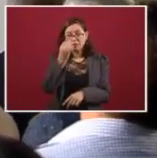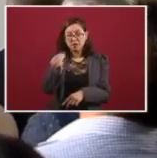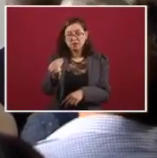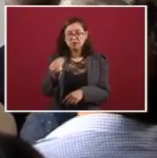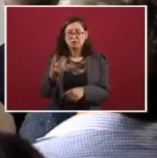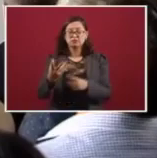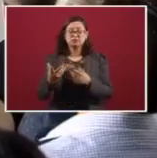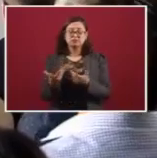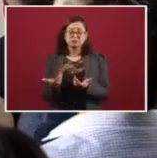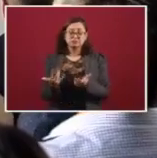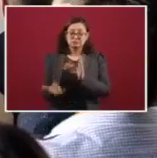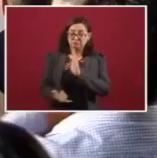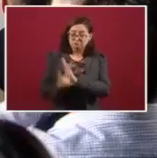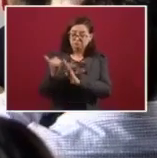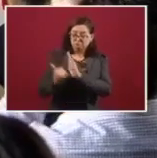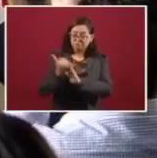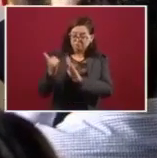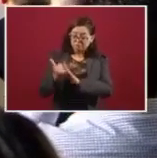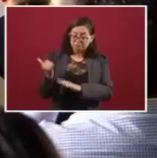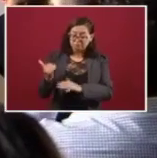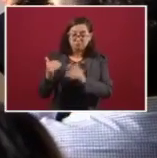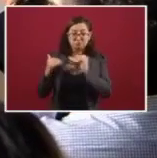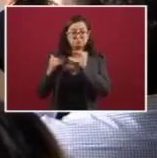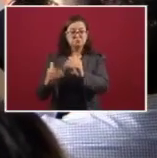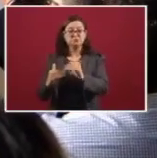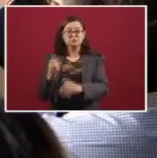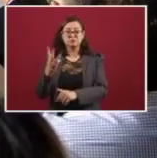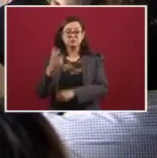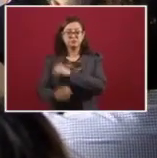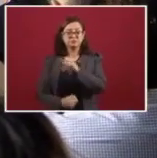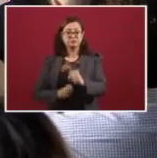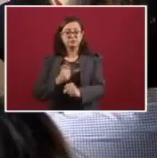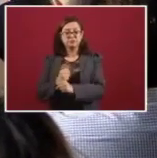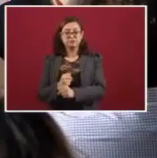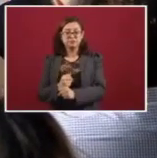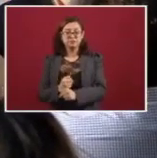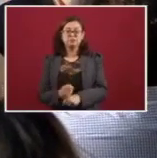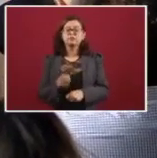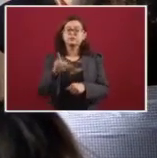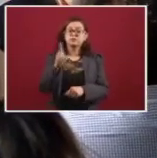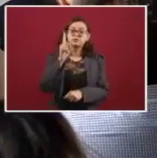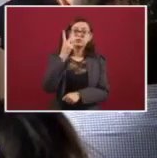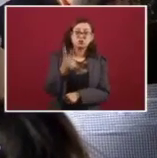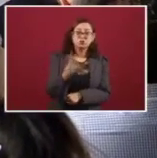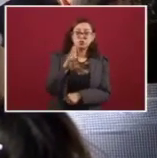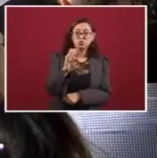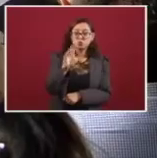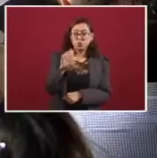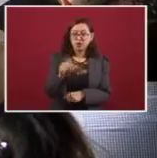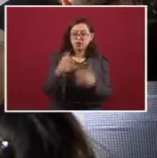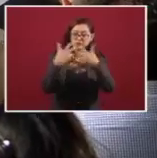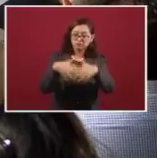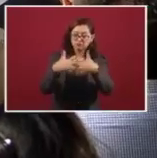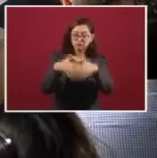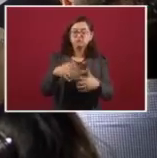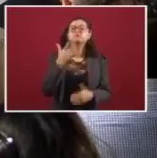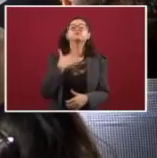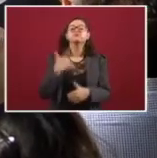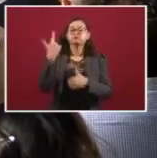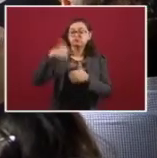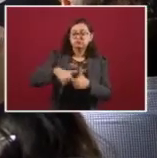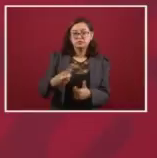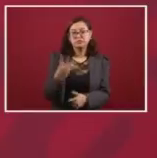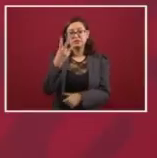lo tenemos que terminar en 3 años, la refinería en 3 años, la modernización de